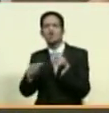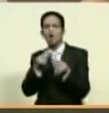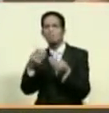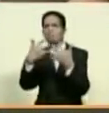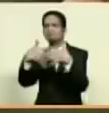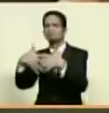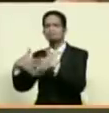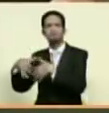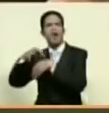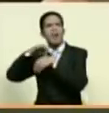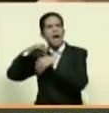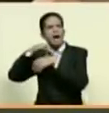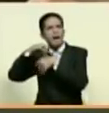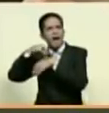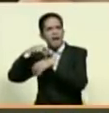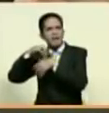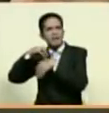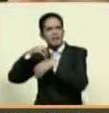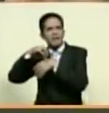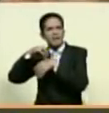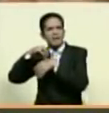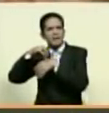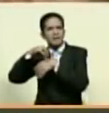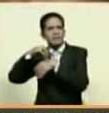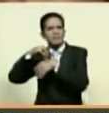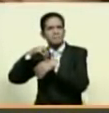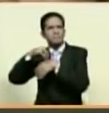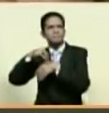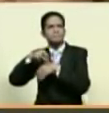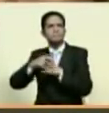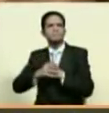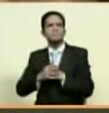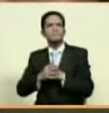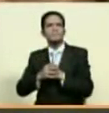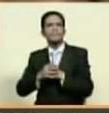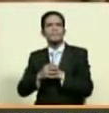de la carne, ¿no? Además de